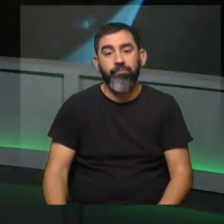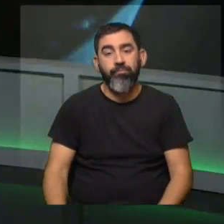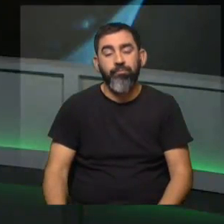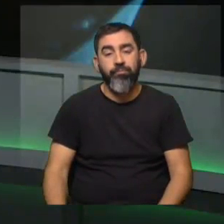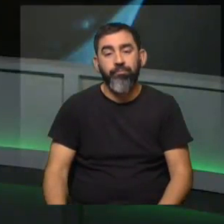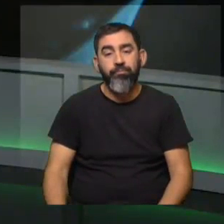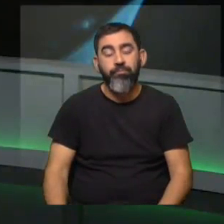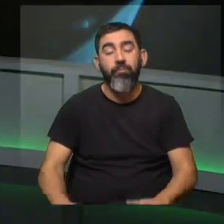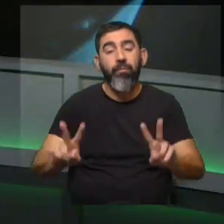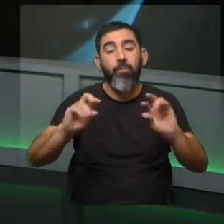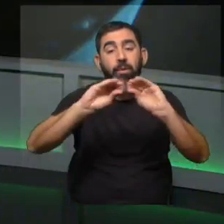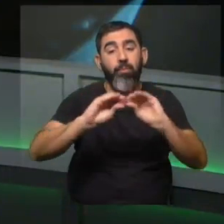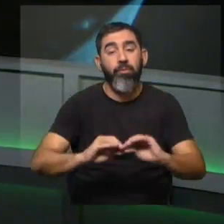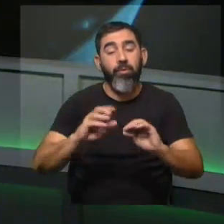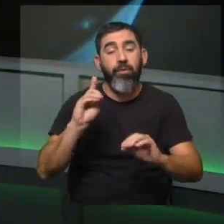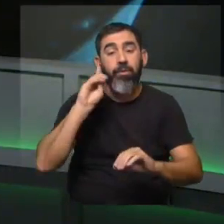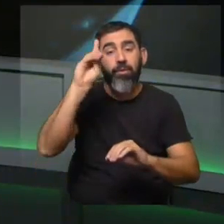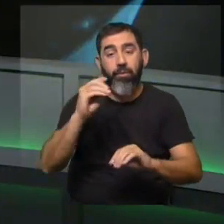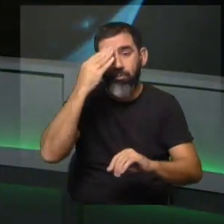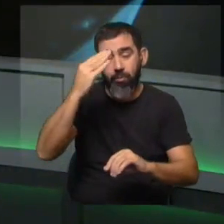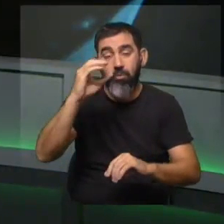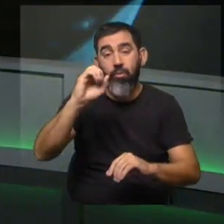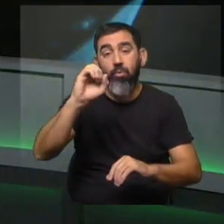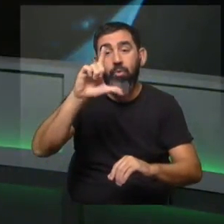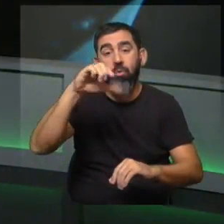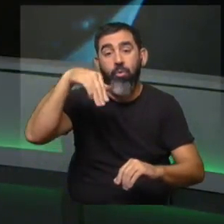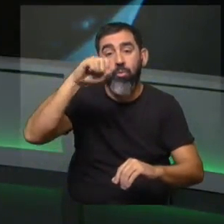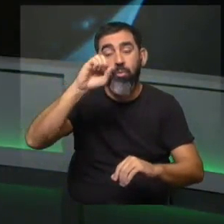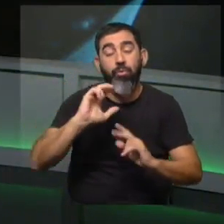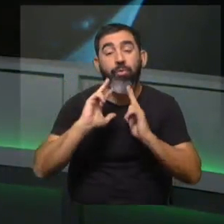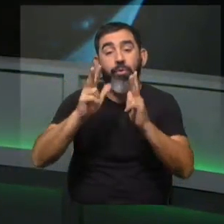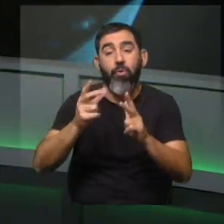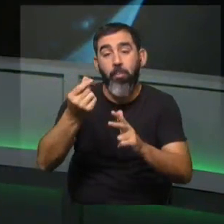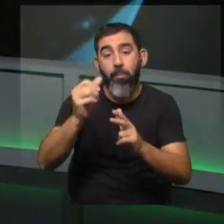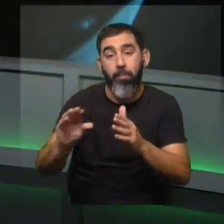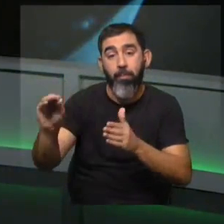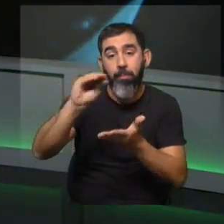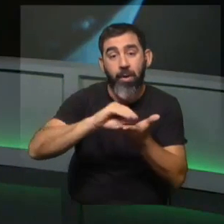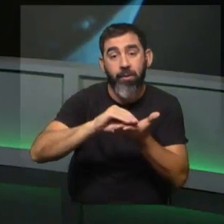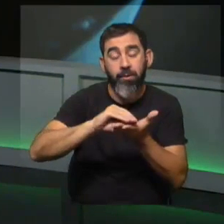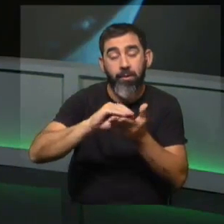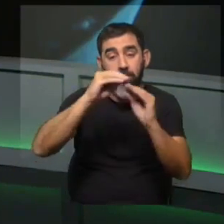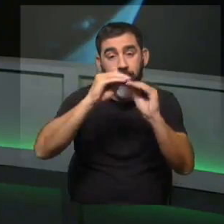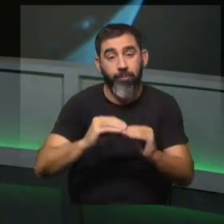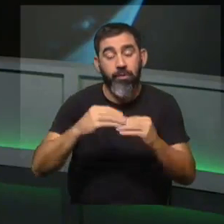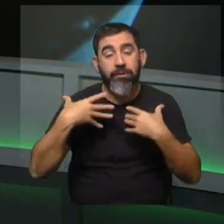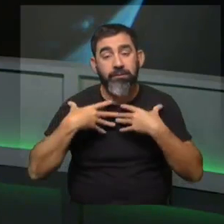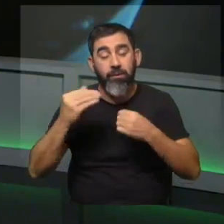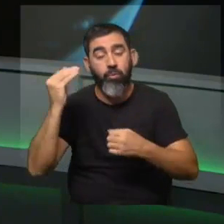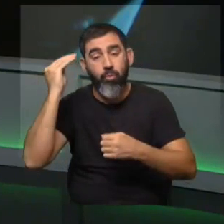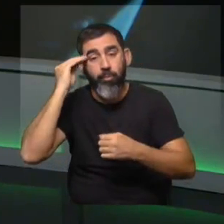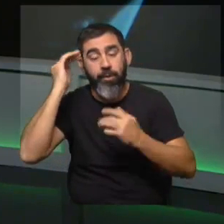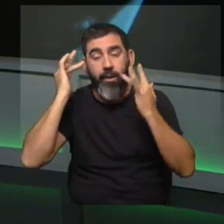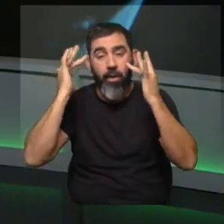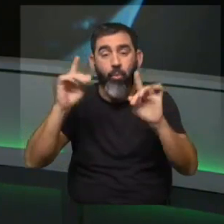los seguimos hablando de rendición de cuentas porque el diputado del frente amplio a Gustavo Olmos aseguró que los recursos asignados en la rendición de cuentas para Salud Mental y